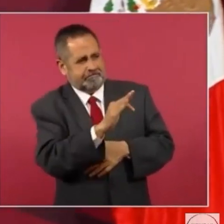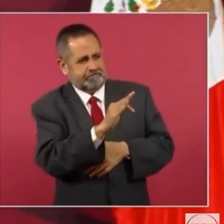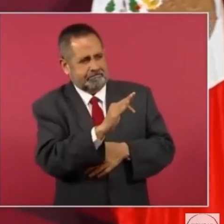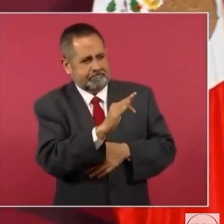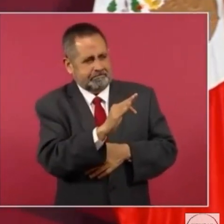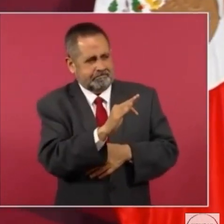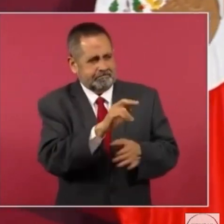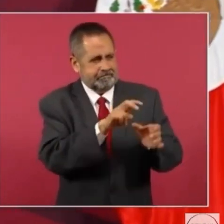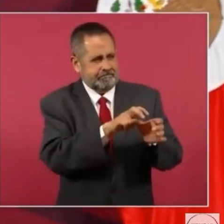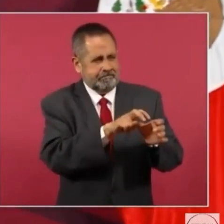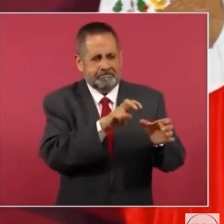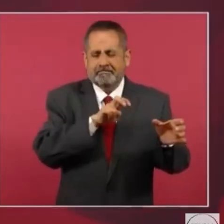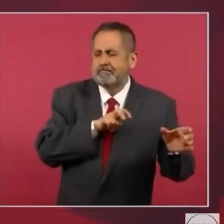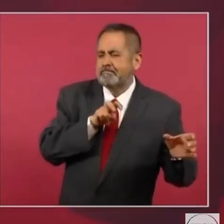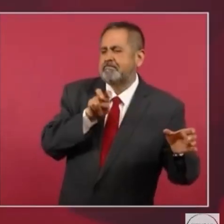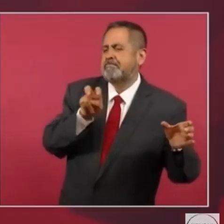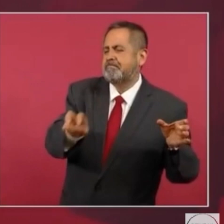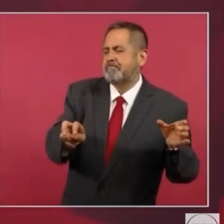cambiar de chaqueta, pues,